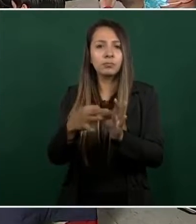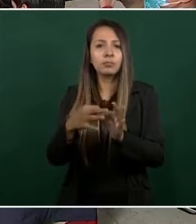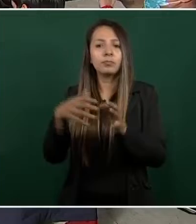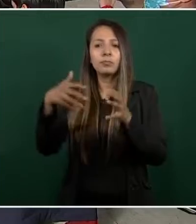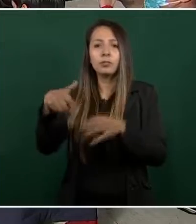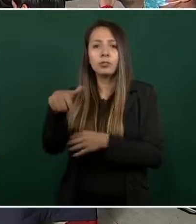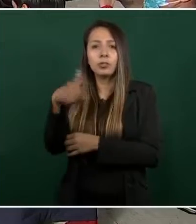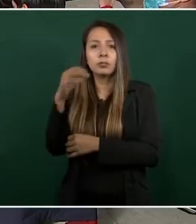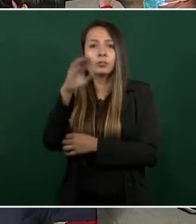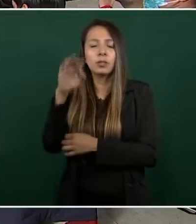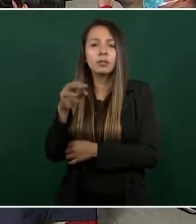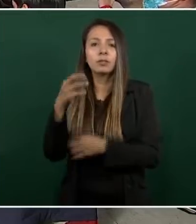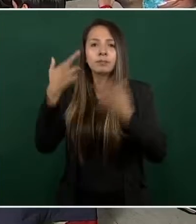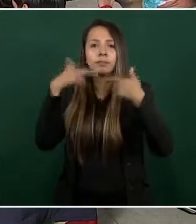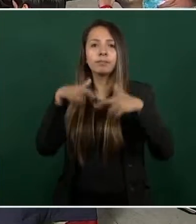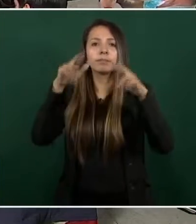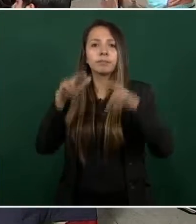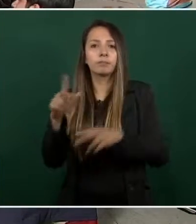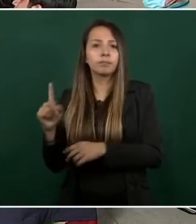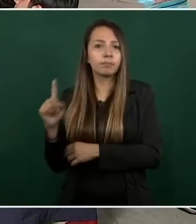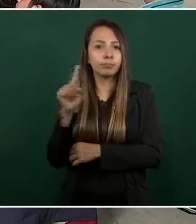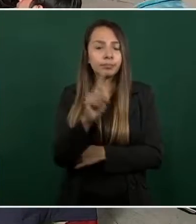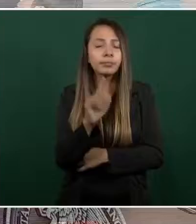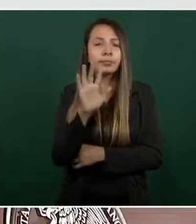Aquí importante mencionar